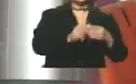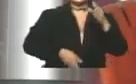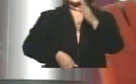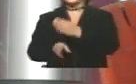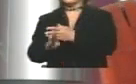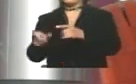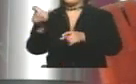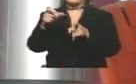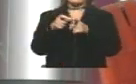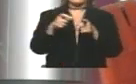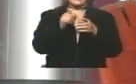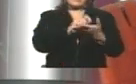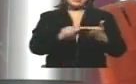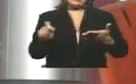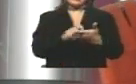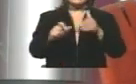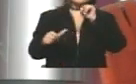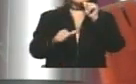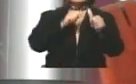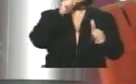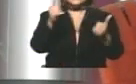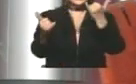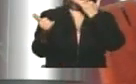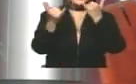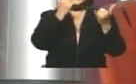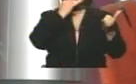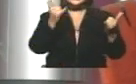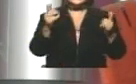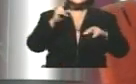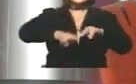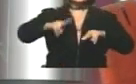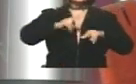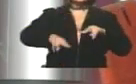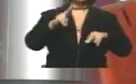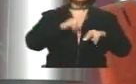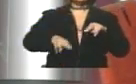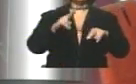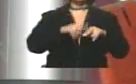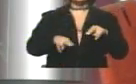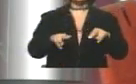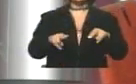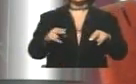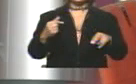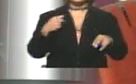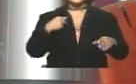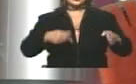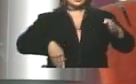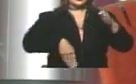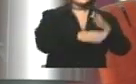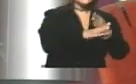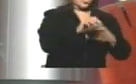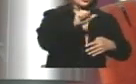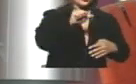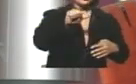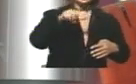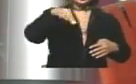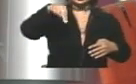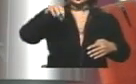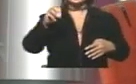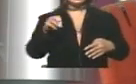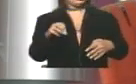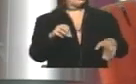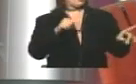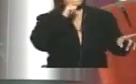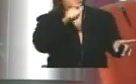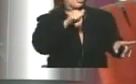íbamos, pero resulta que la experiencia que yo tuve con un niño decía el mismo una vez que íbamos a un camino y le responde la